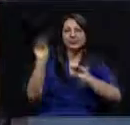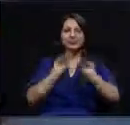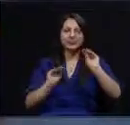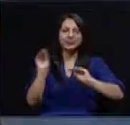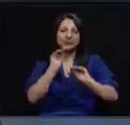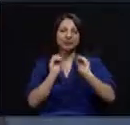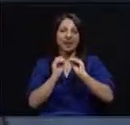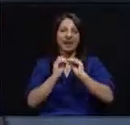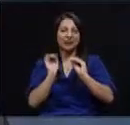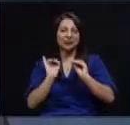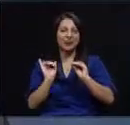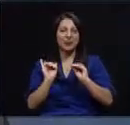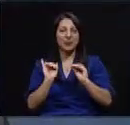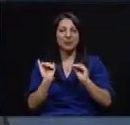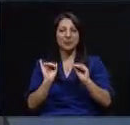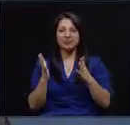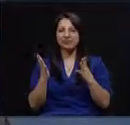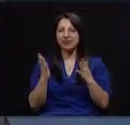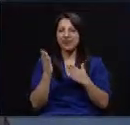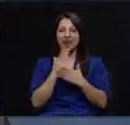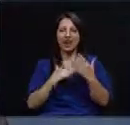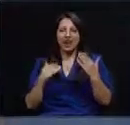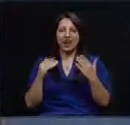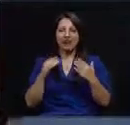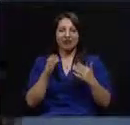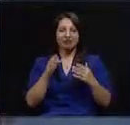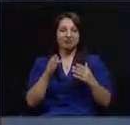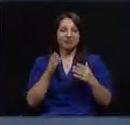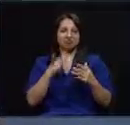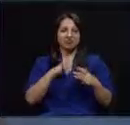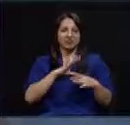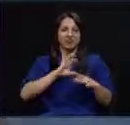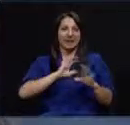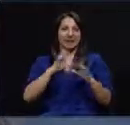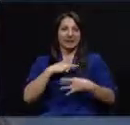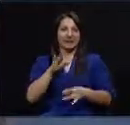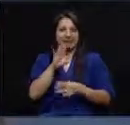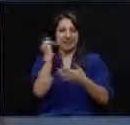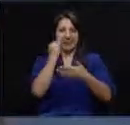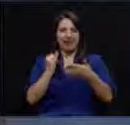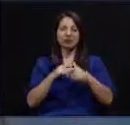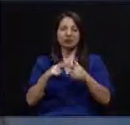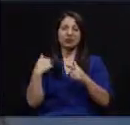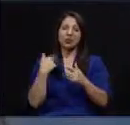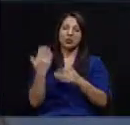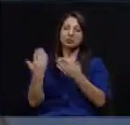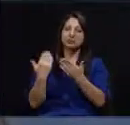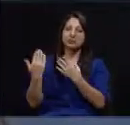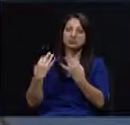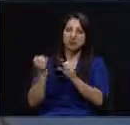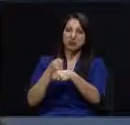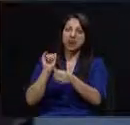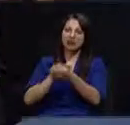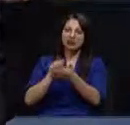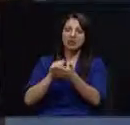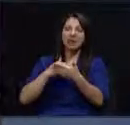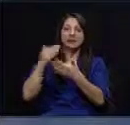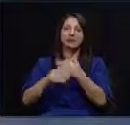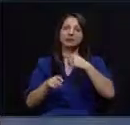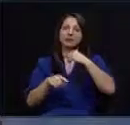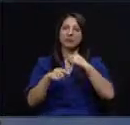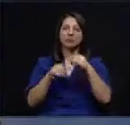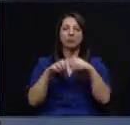cierto, digamos, cierto carácter a la imagen. Entonces, así lo fuimos haciendo, ¿verdad? Y además